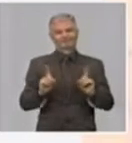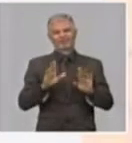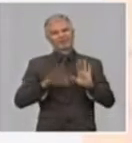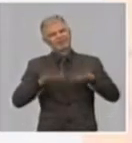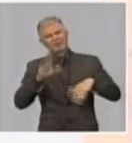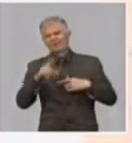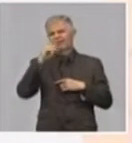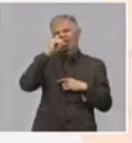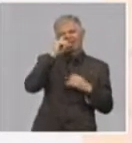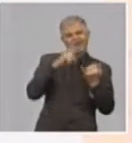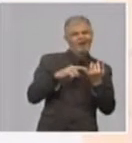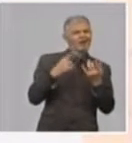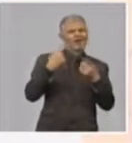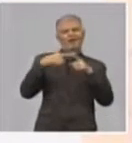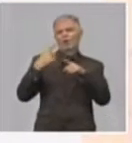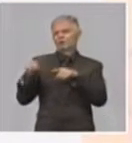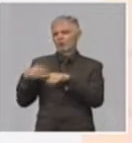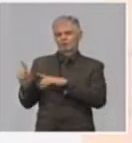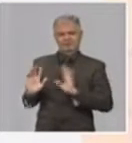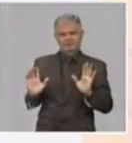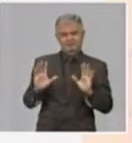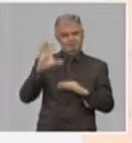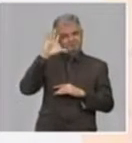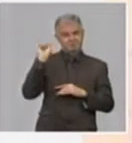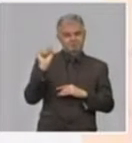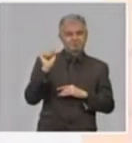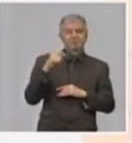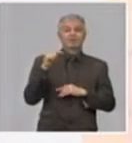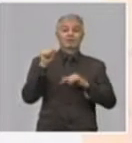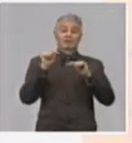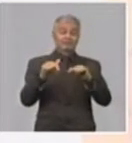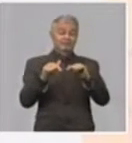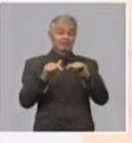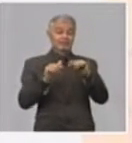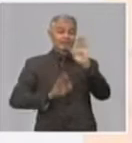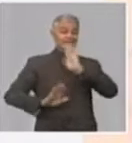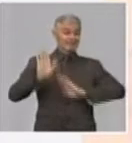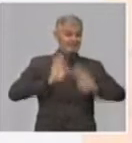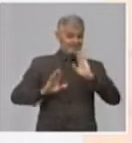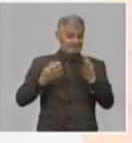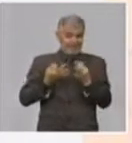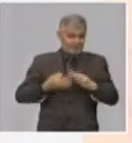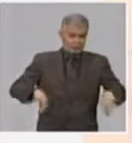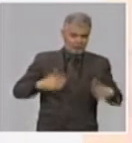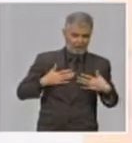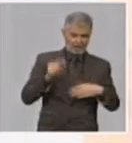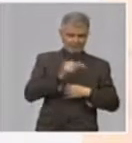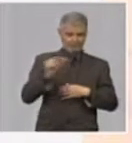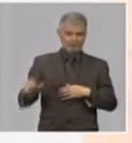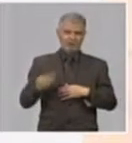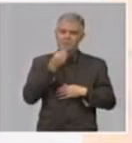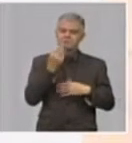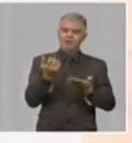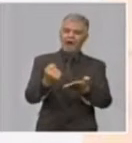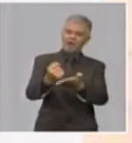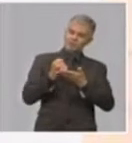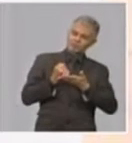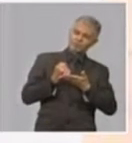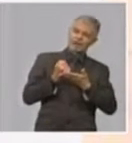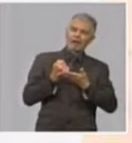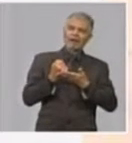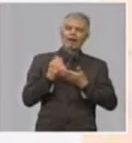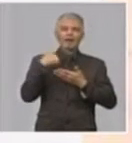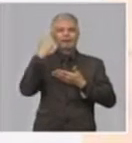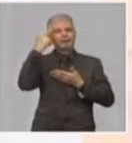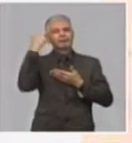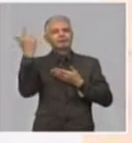grupo de fenómenos. Bien, ahora, esa inmunidad innata podría ayudarnos a mover el